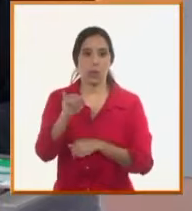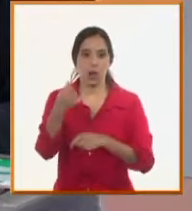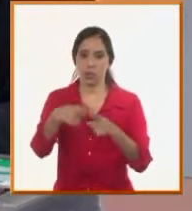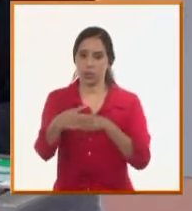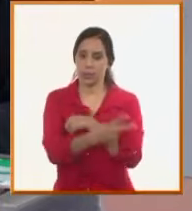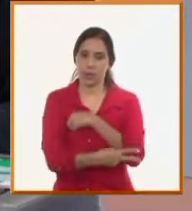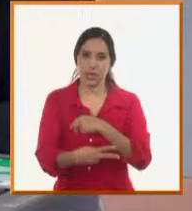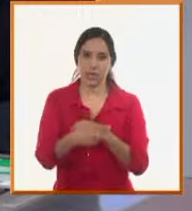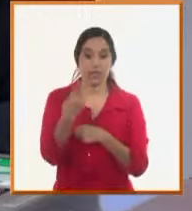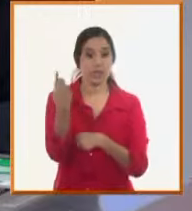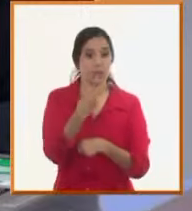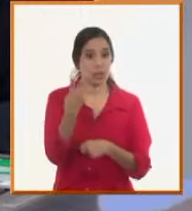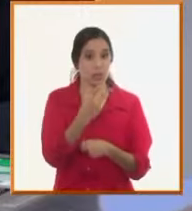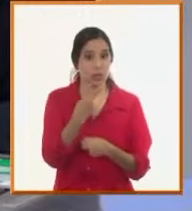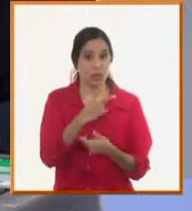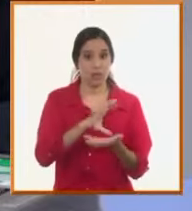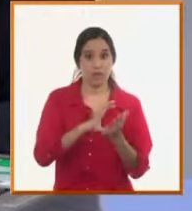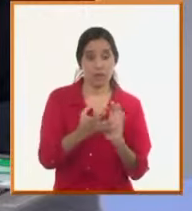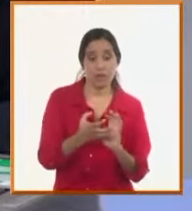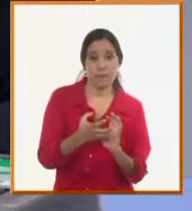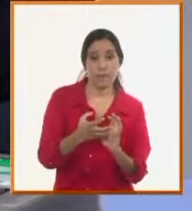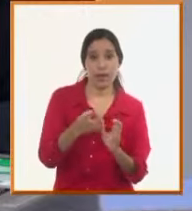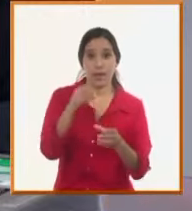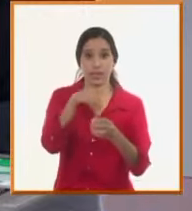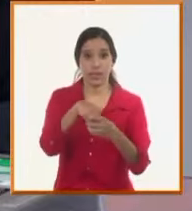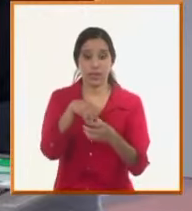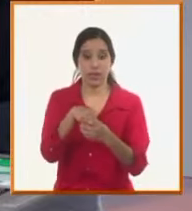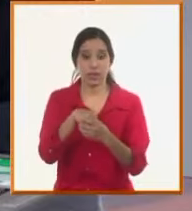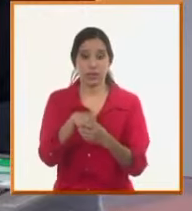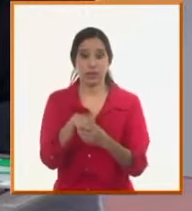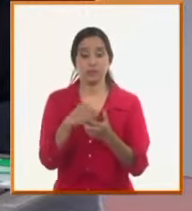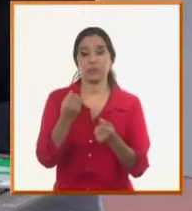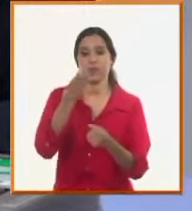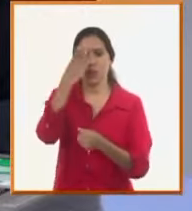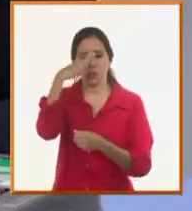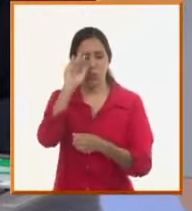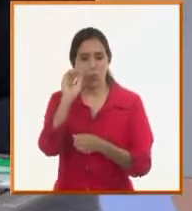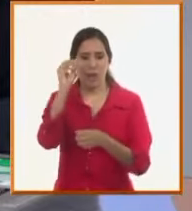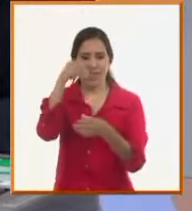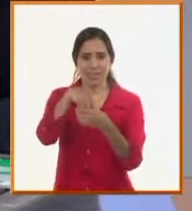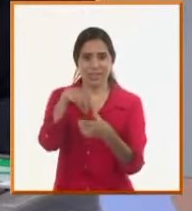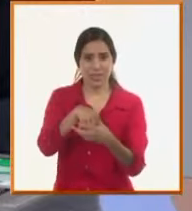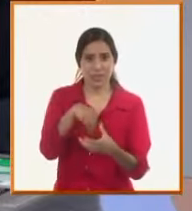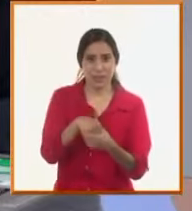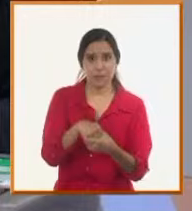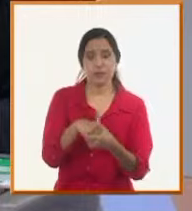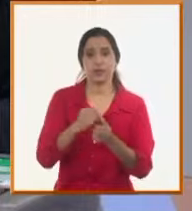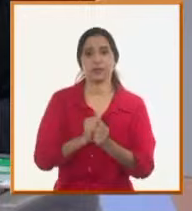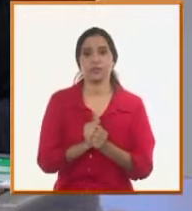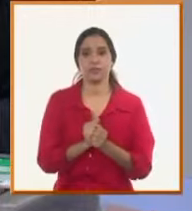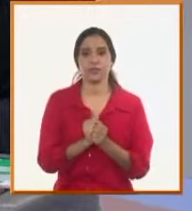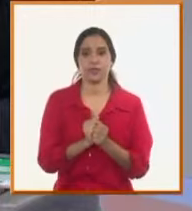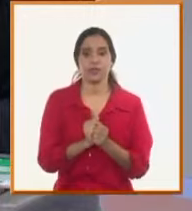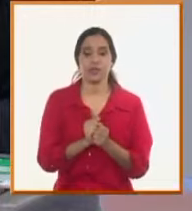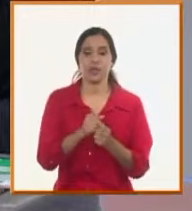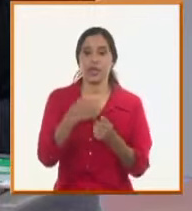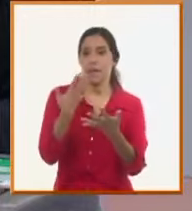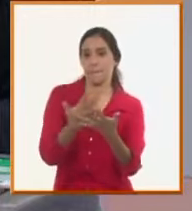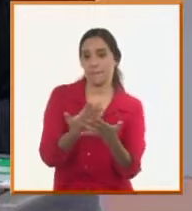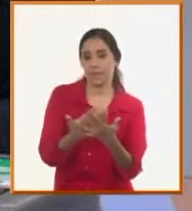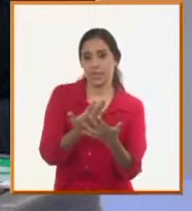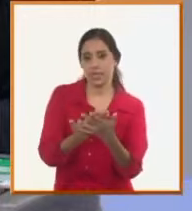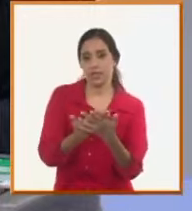plataformas, Solways y una que se llama Cuba Travel. Asistur es vendedor, corredor de